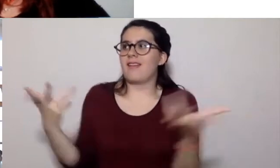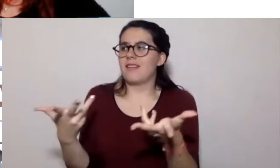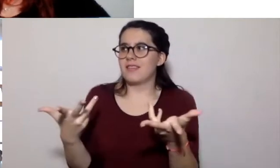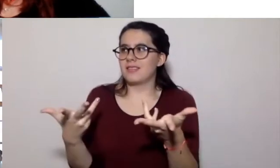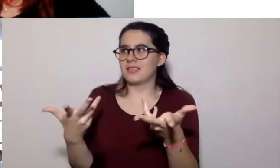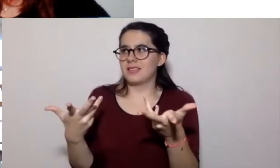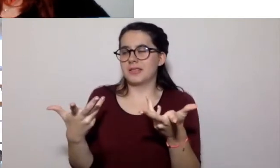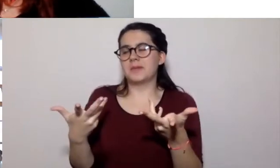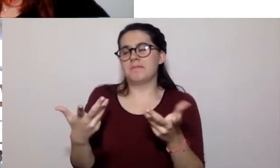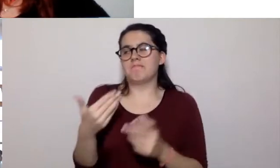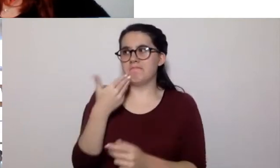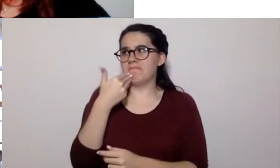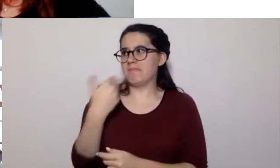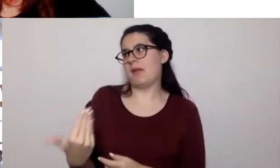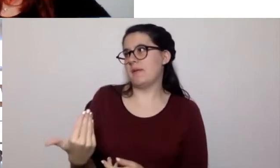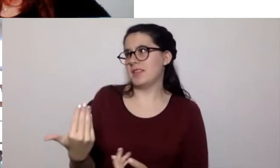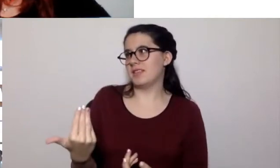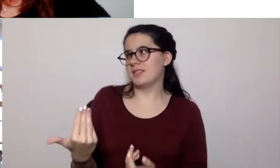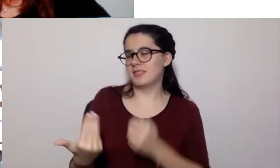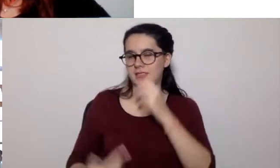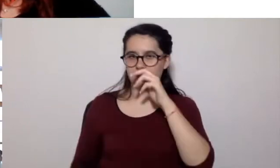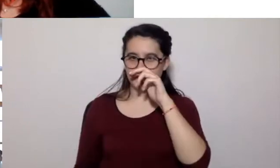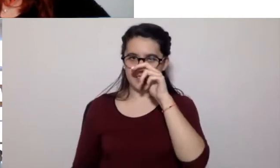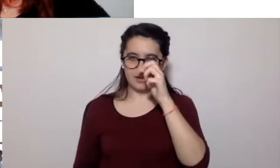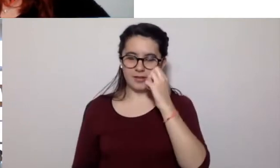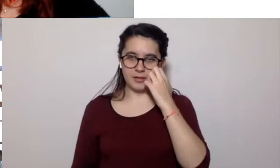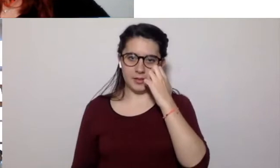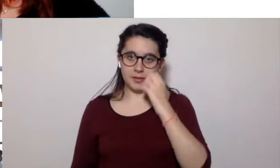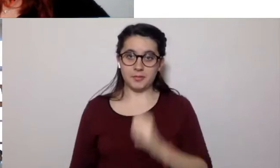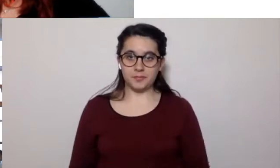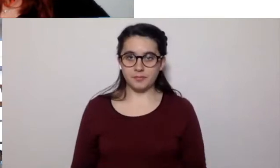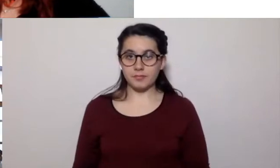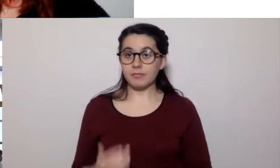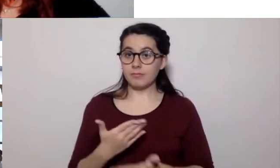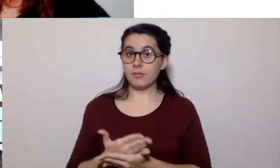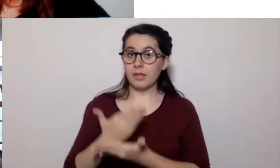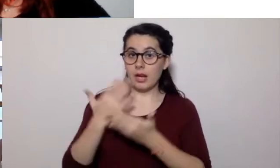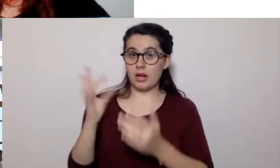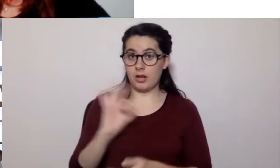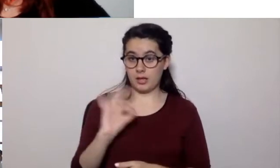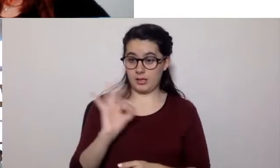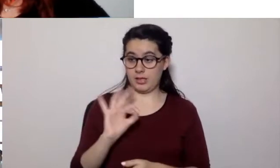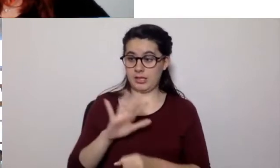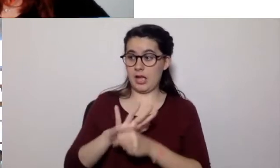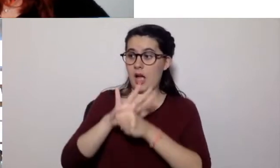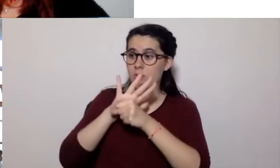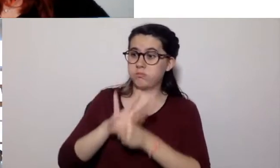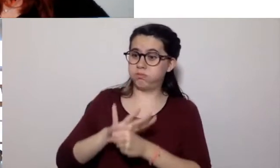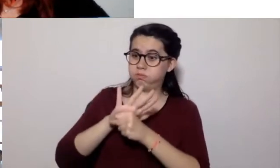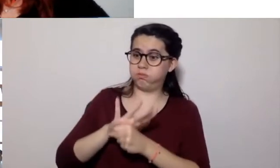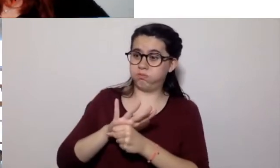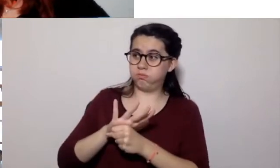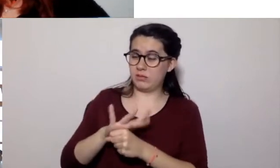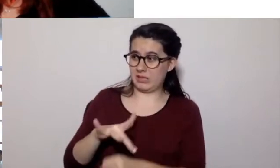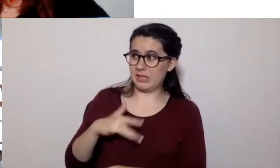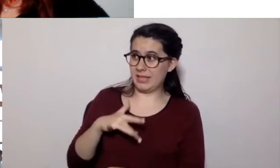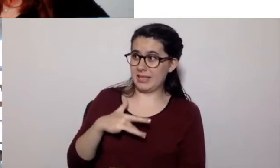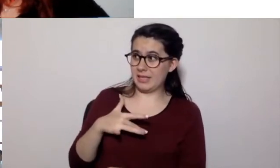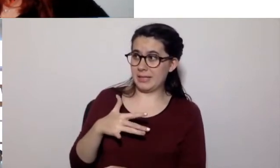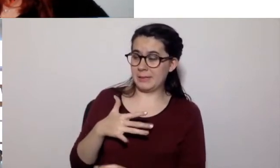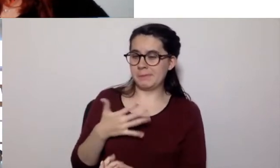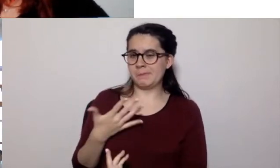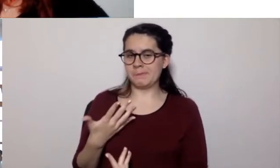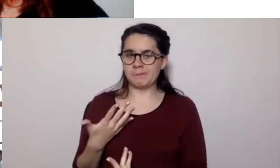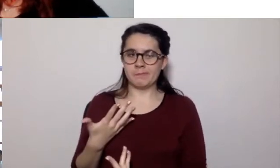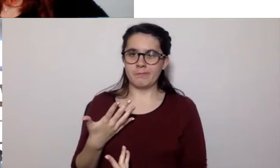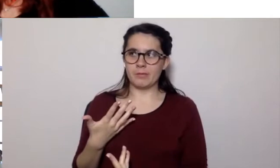puede ser bueno, ¿no? Ahora, hay estrés que cuando no lo usamos bien,